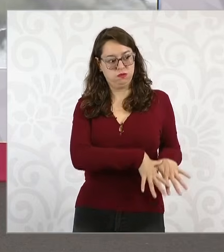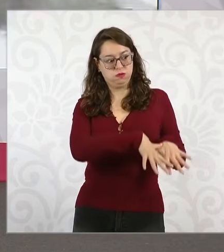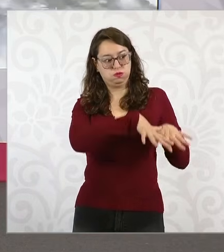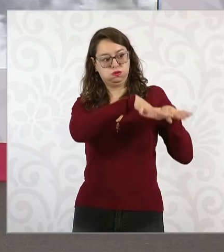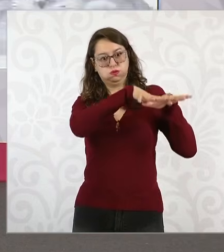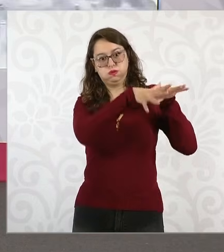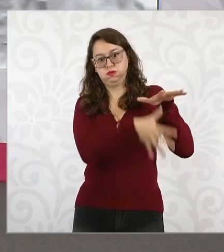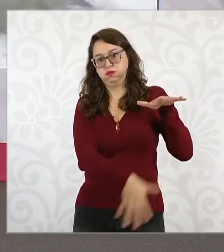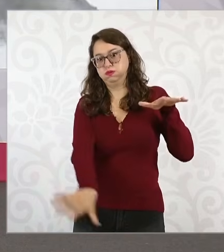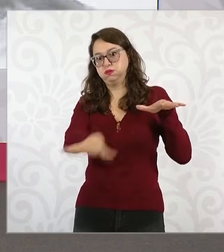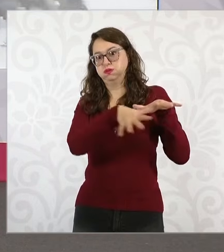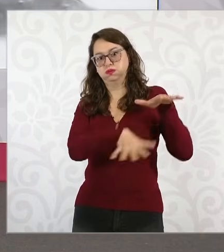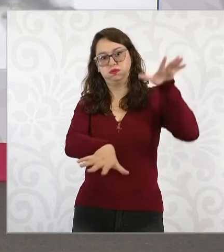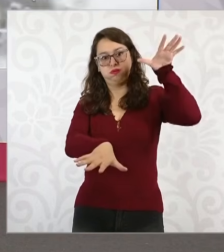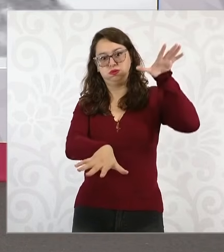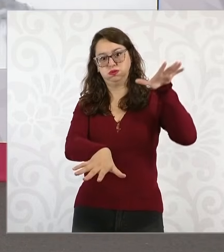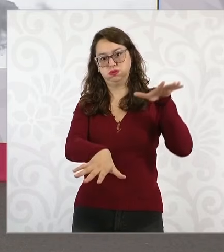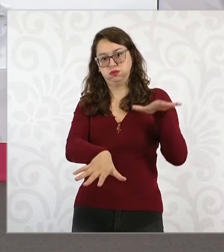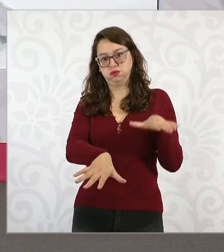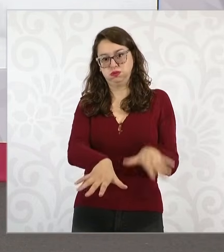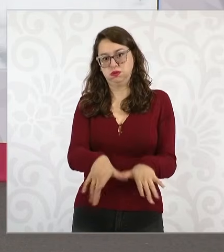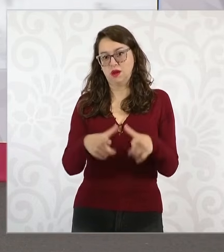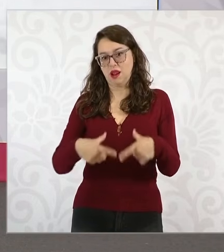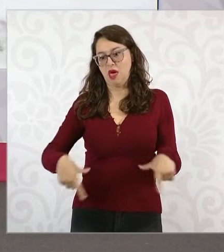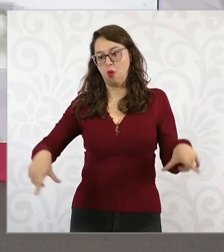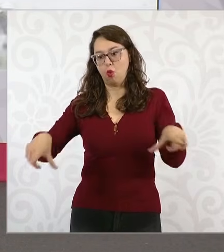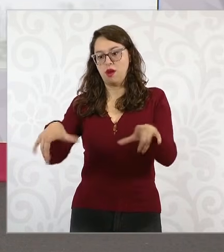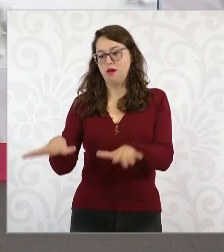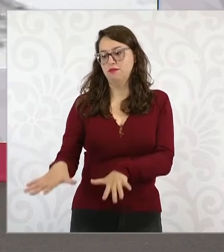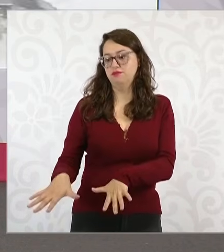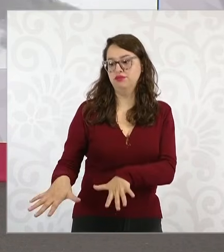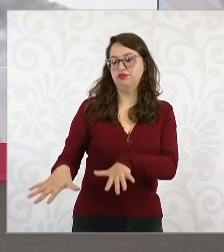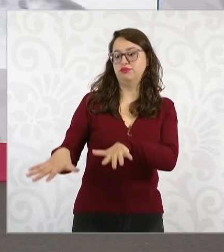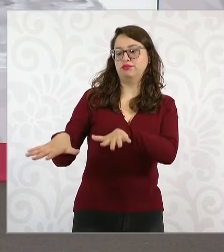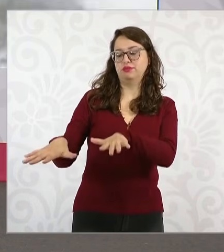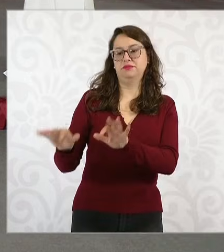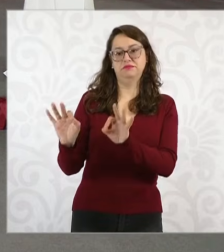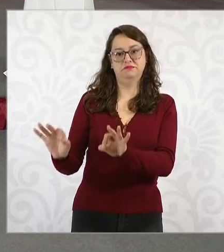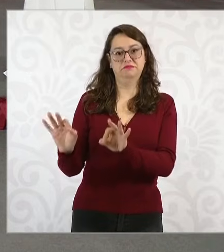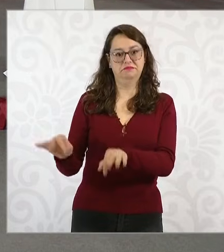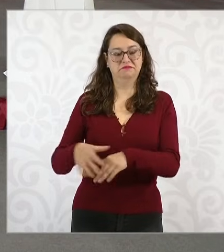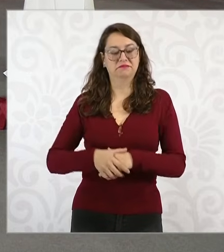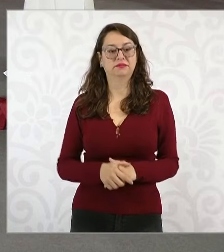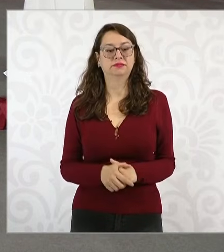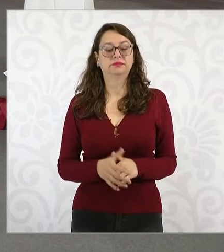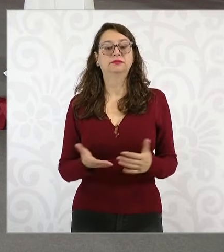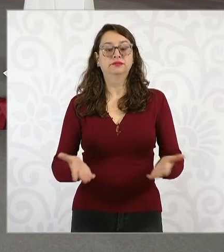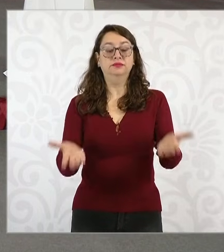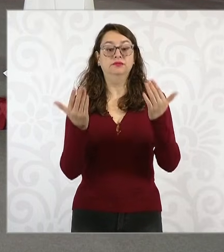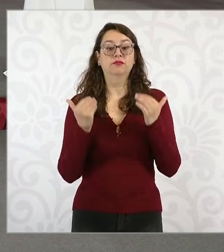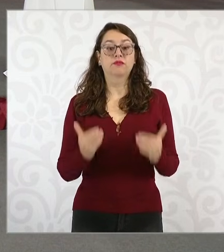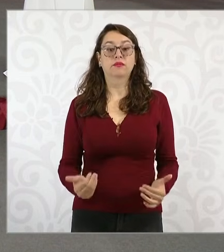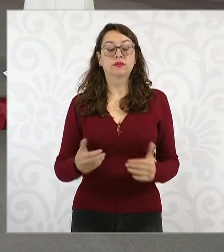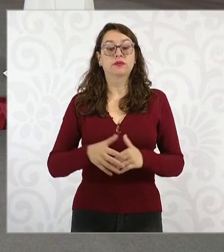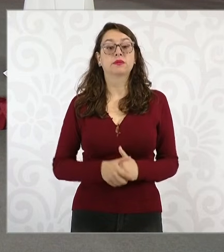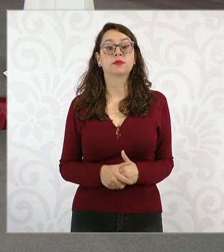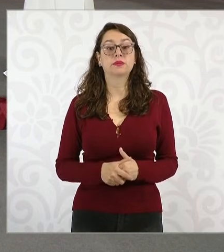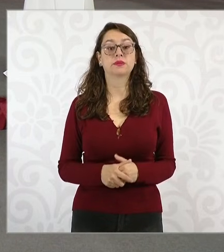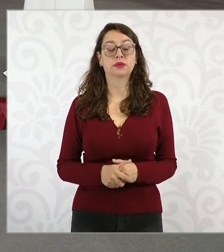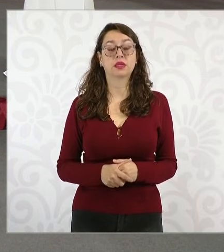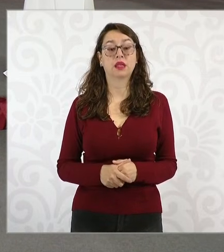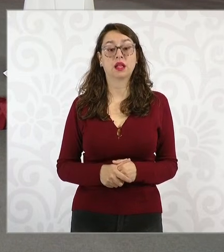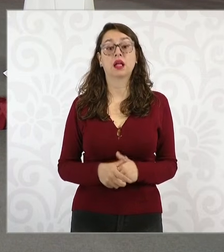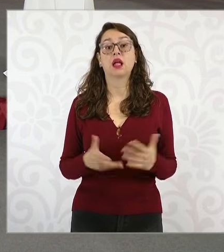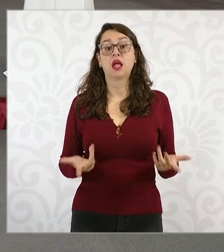desalojando las aguas ya a la laguna del Salado. Siguiente, por favor. Bueno, esta es una obra